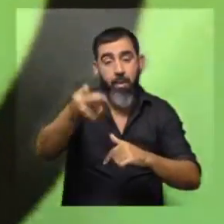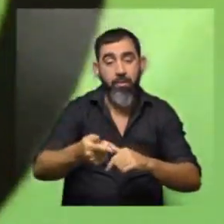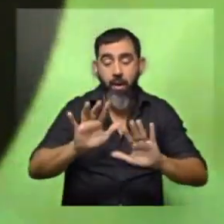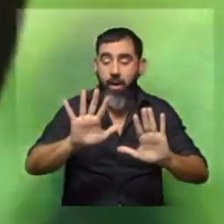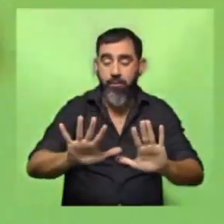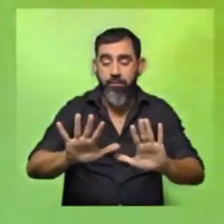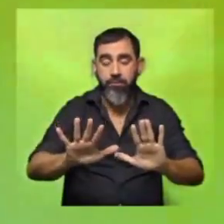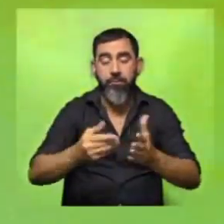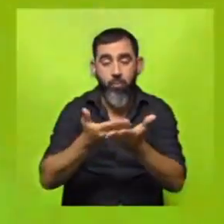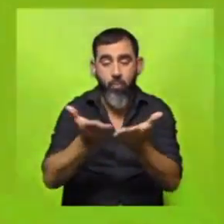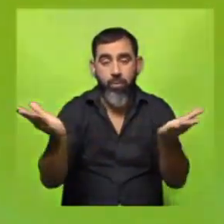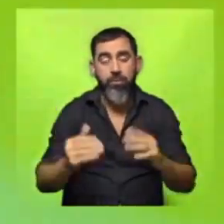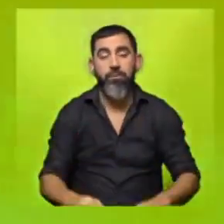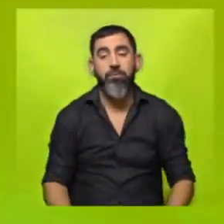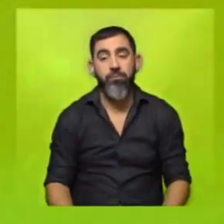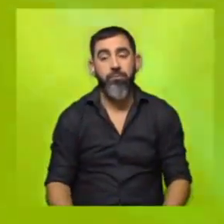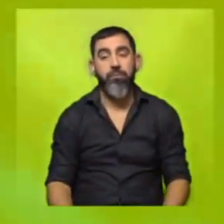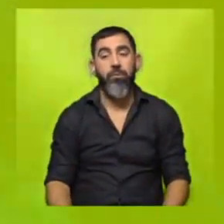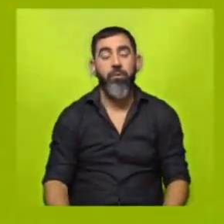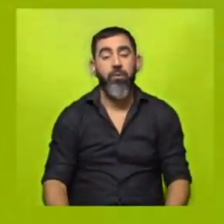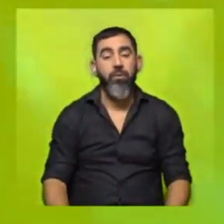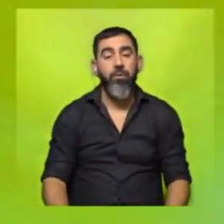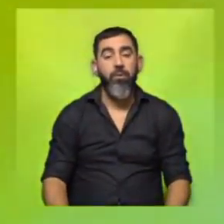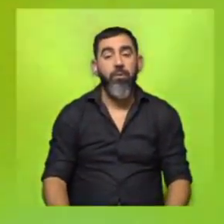eso lo que queremos reflejar en esta segunda parte del informe.